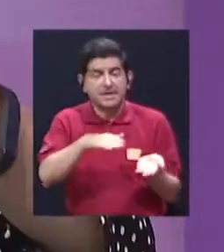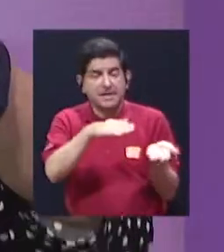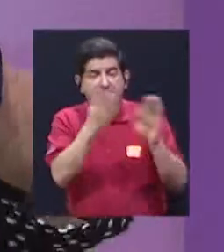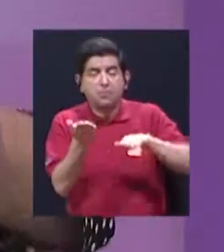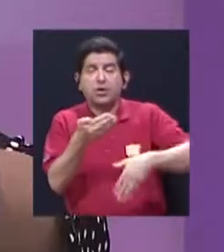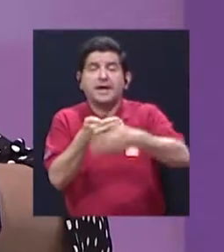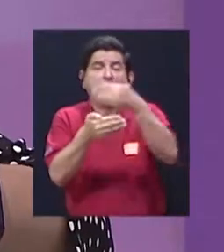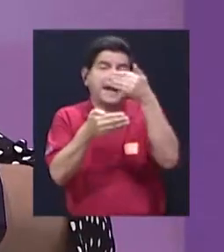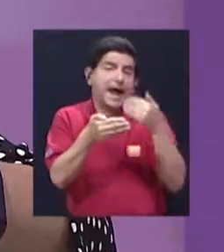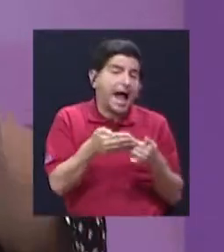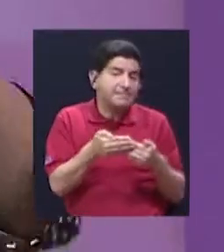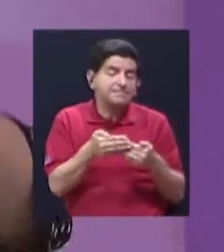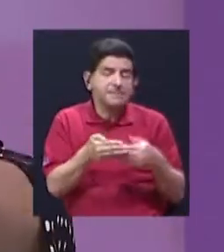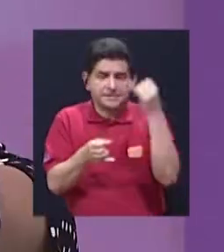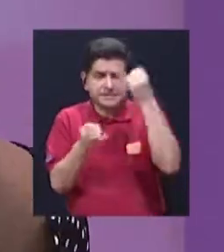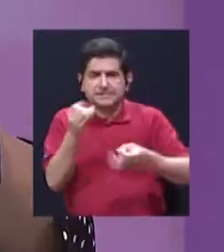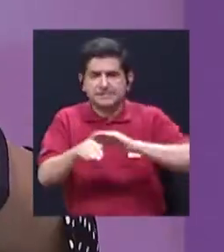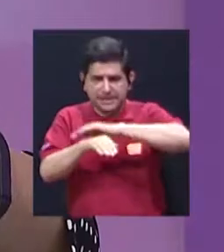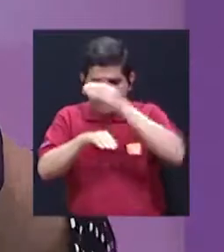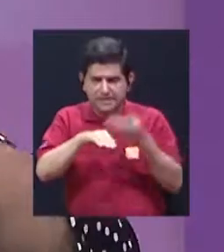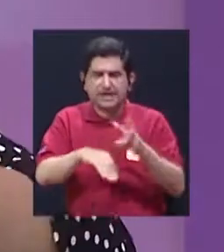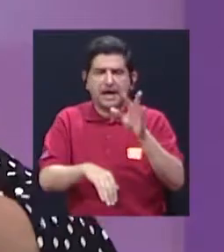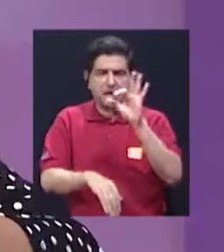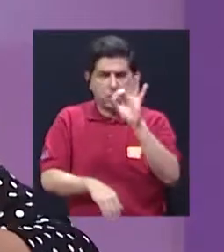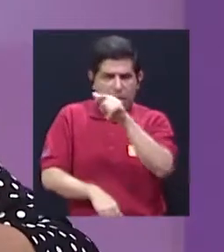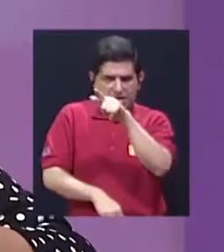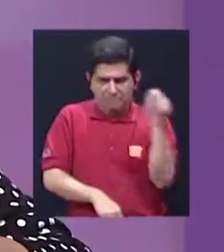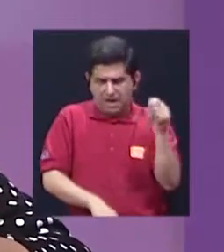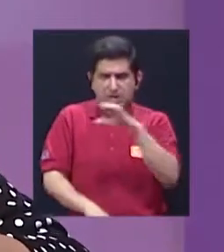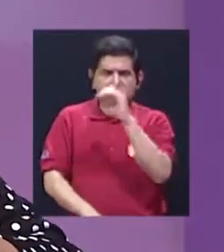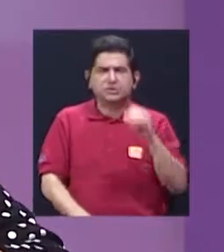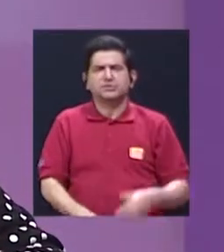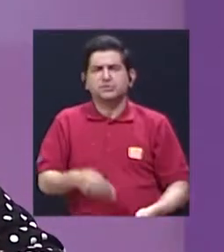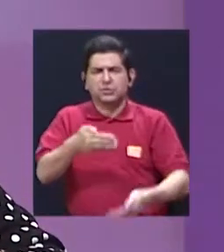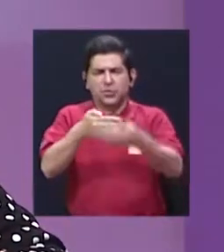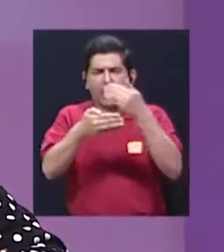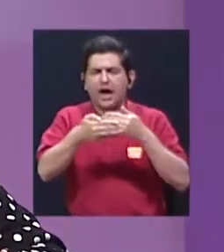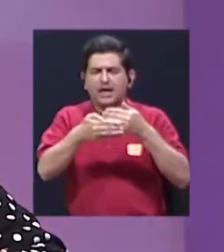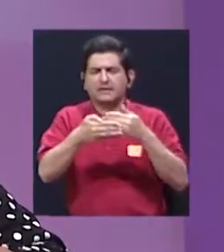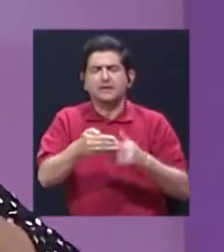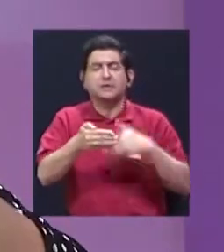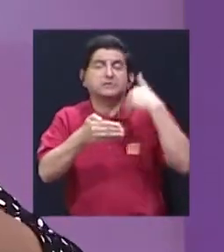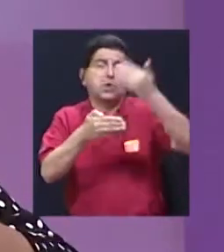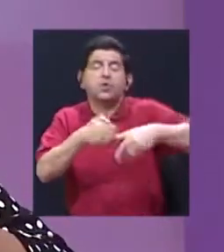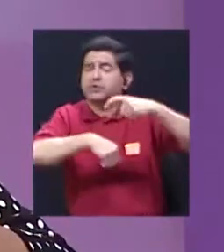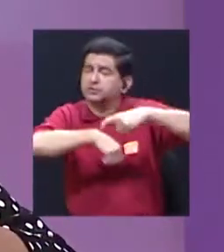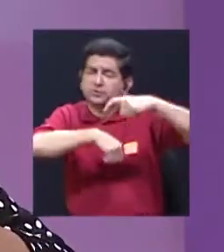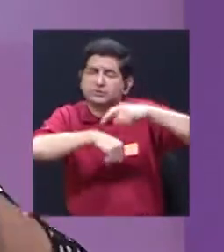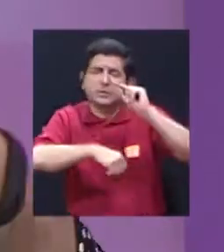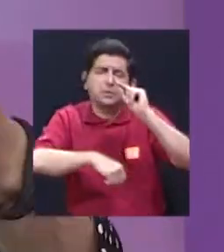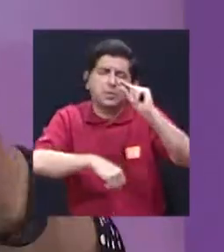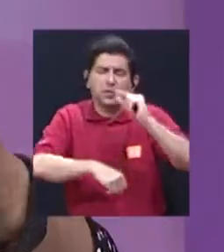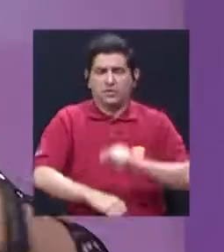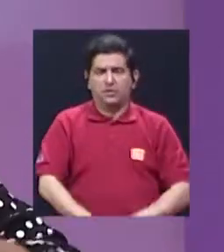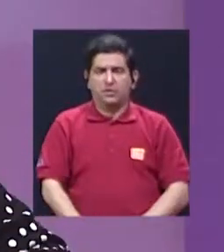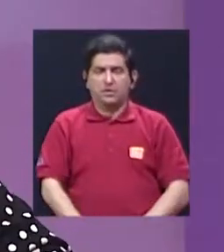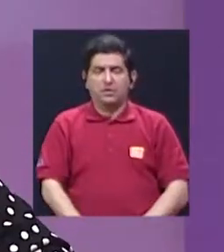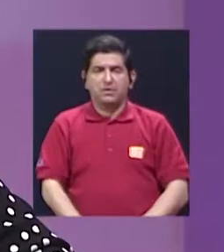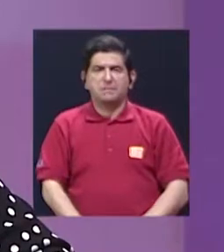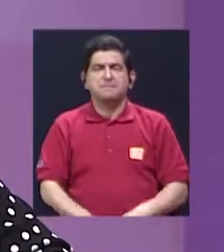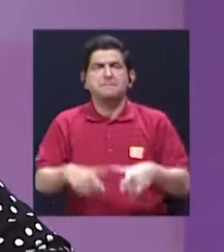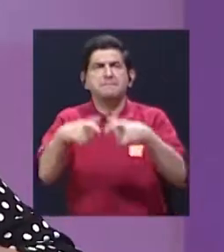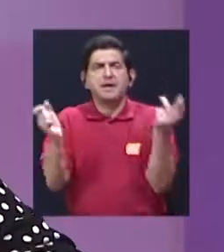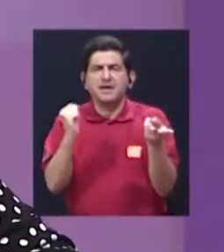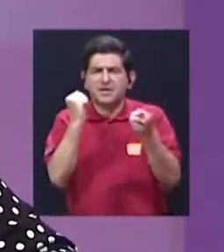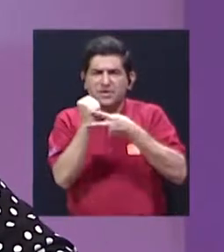antes de llegar a término, que serían los nueve meses, o muy poquito tiempo después. La mayoría de las veces el embarazo